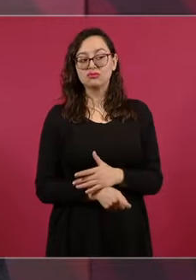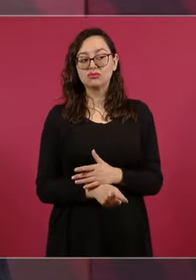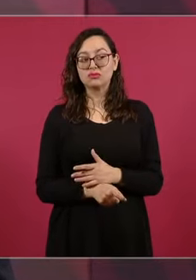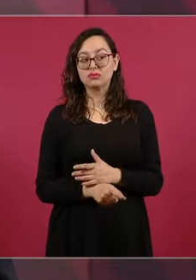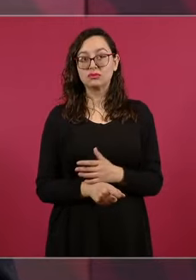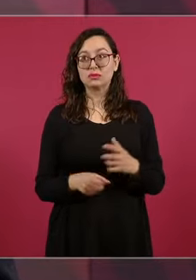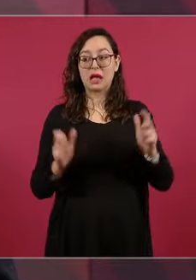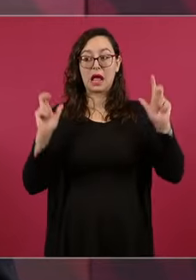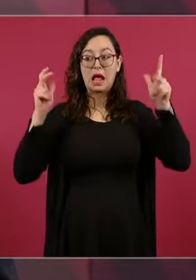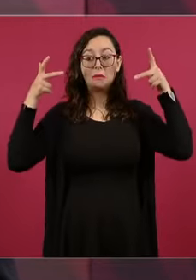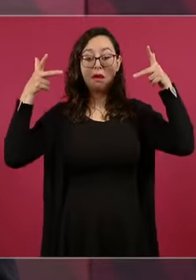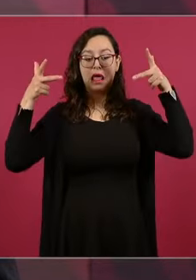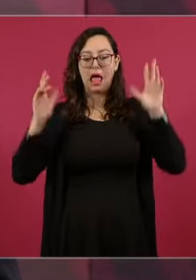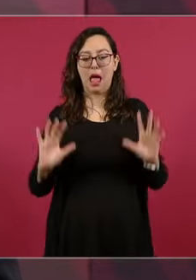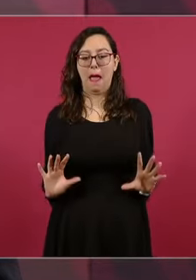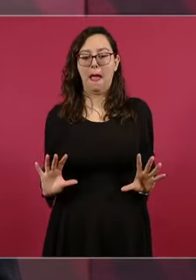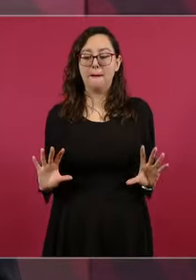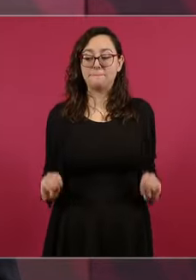las prendes.